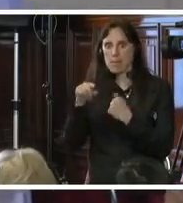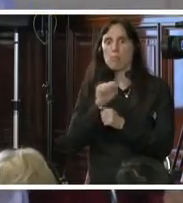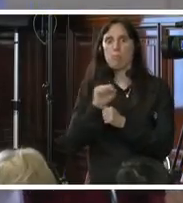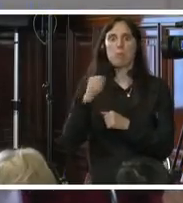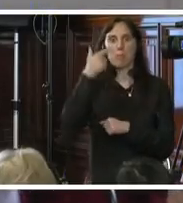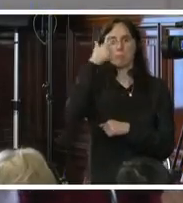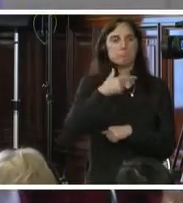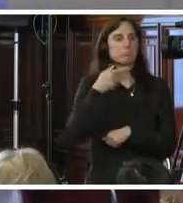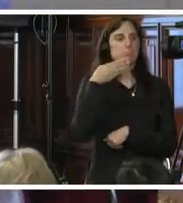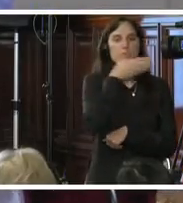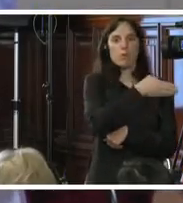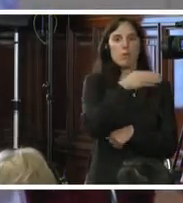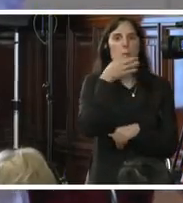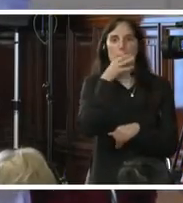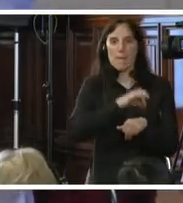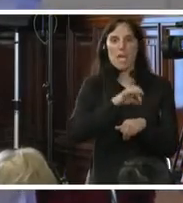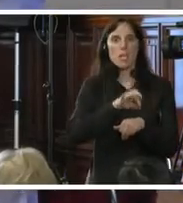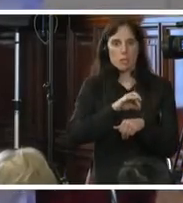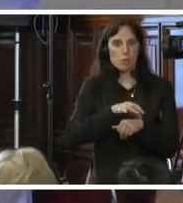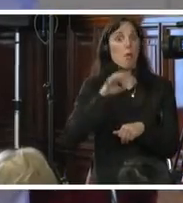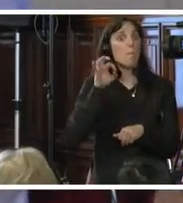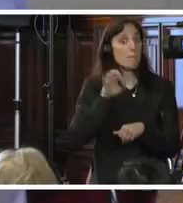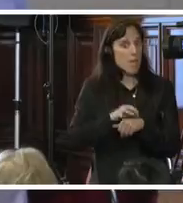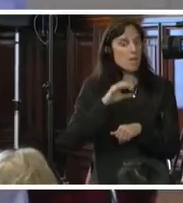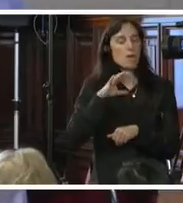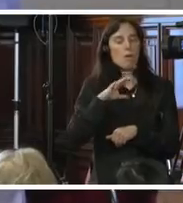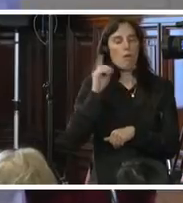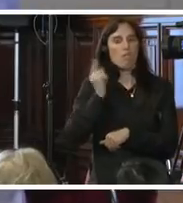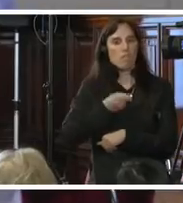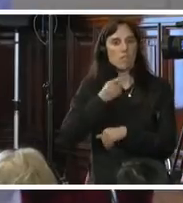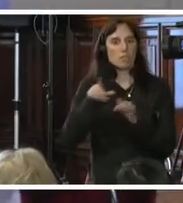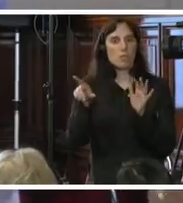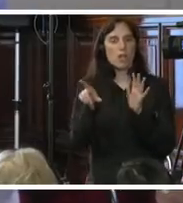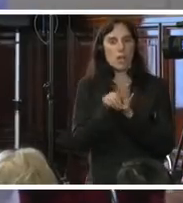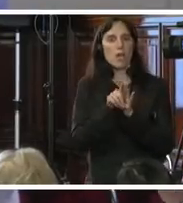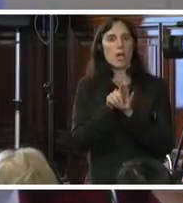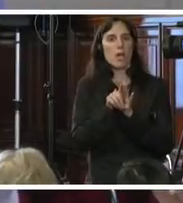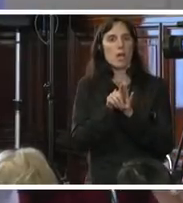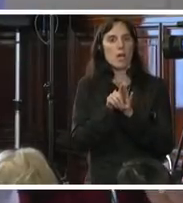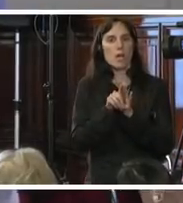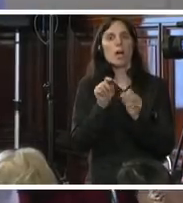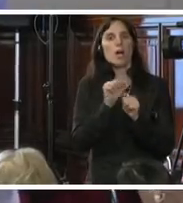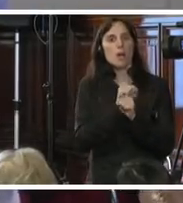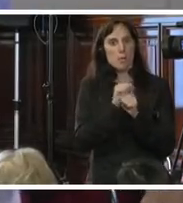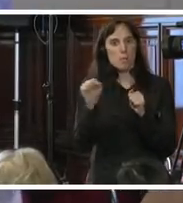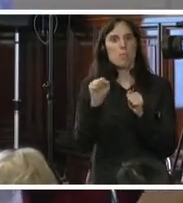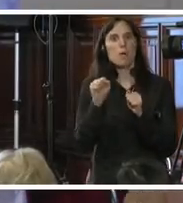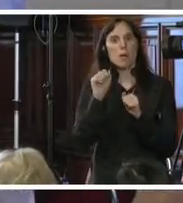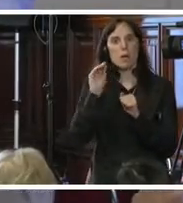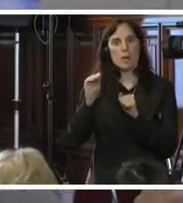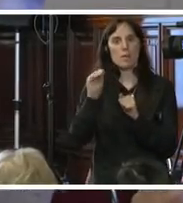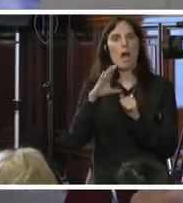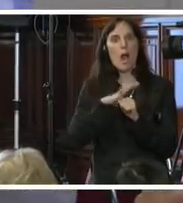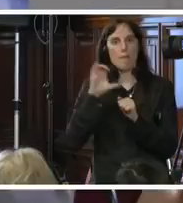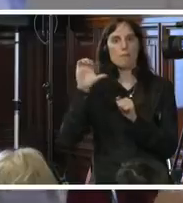pueden decir al médico, y el médico tiene la obligación legal de notificar esa violación